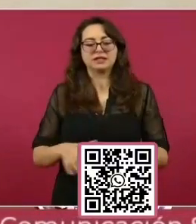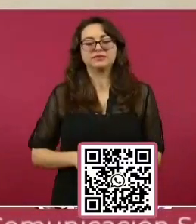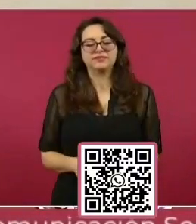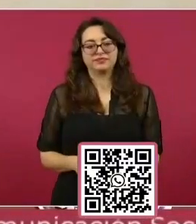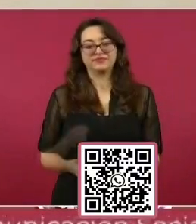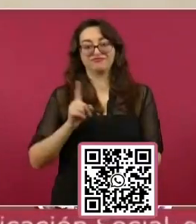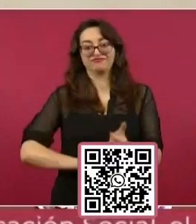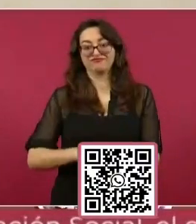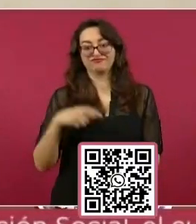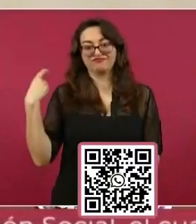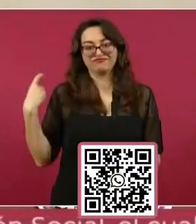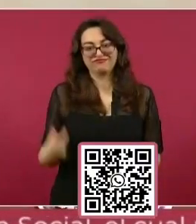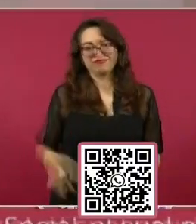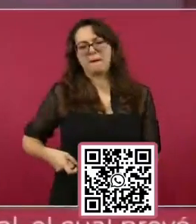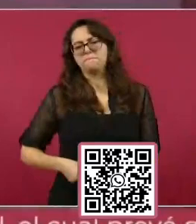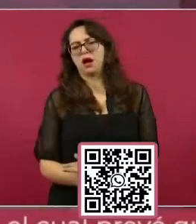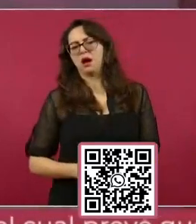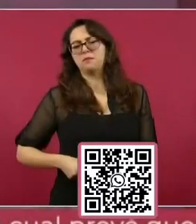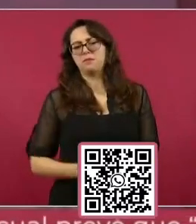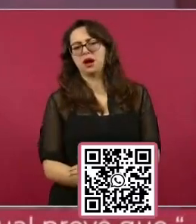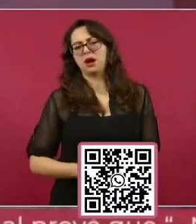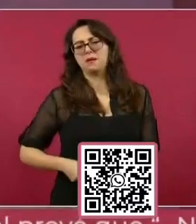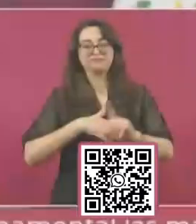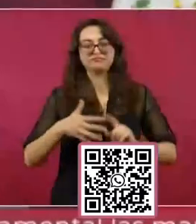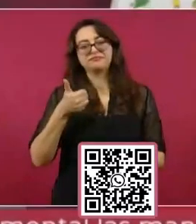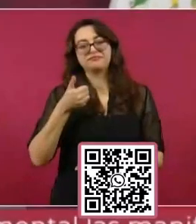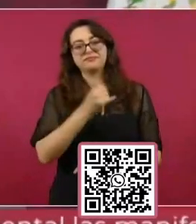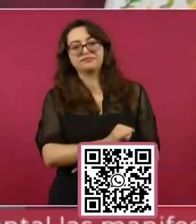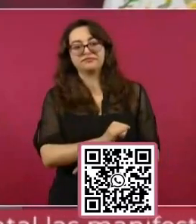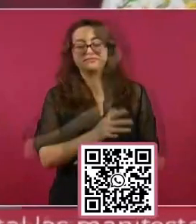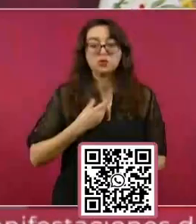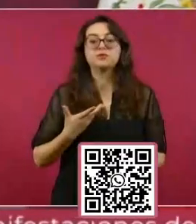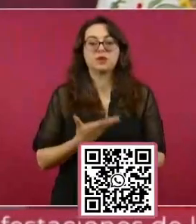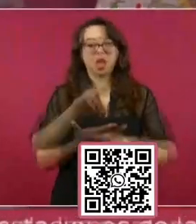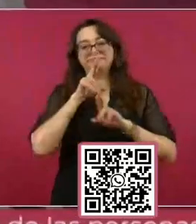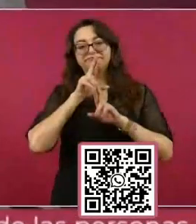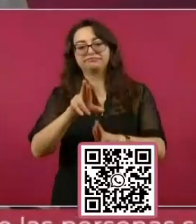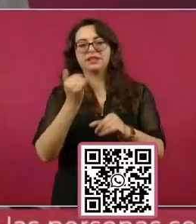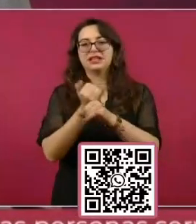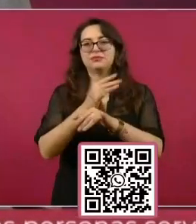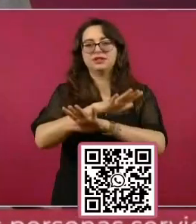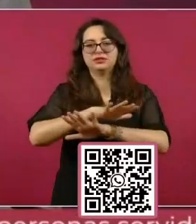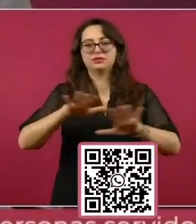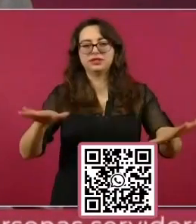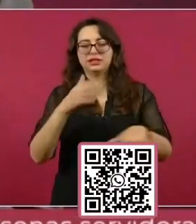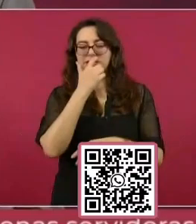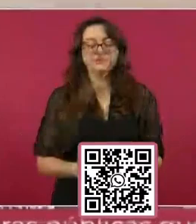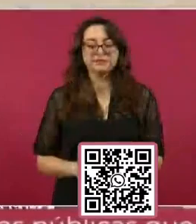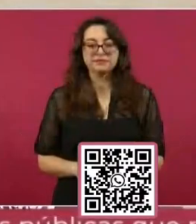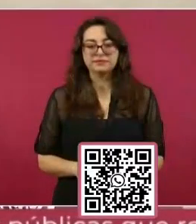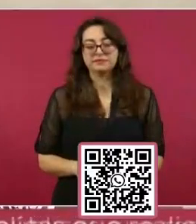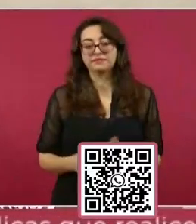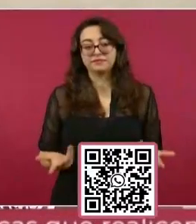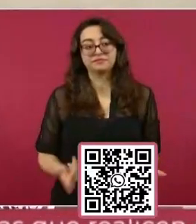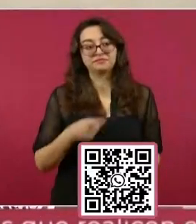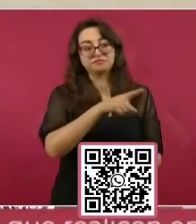con mucho dinero en las redes sociales, en las benditas redes sociales. Y hay que estar por eso informando. Esa es la mejor defensa, el